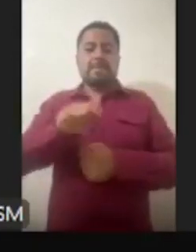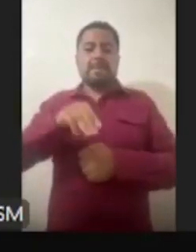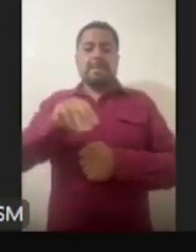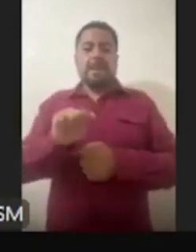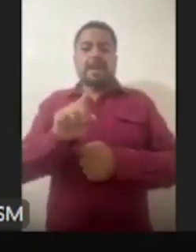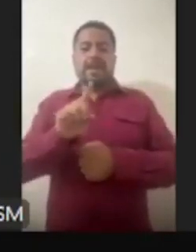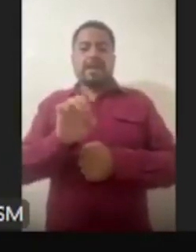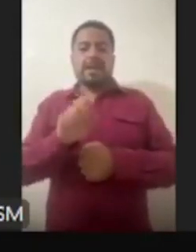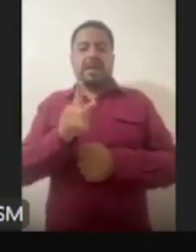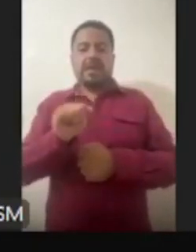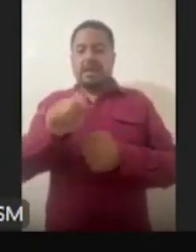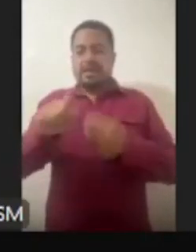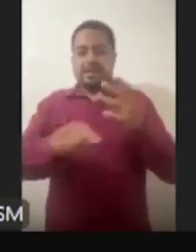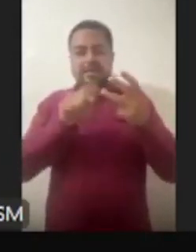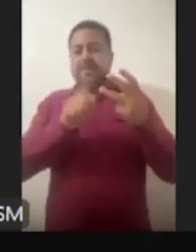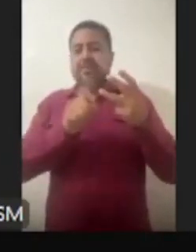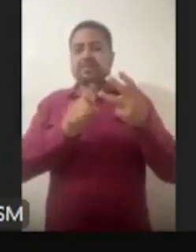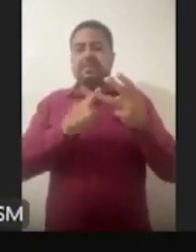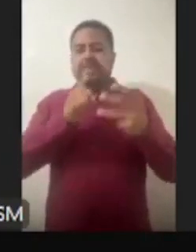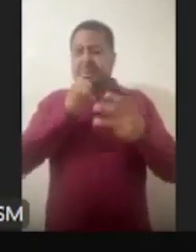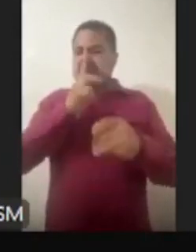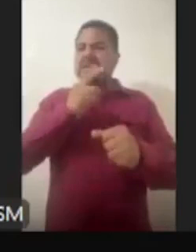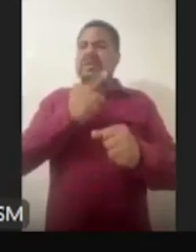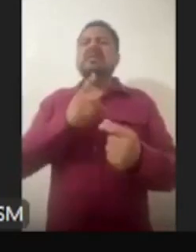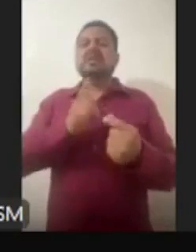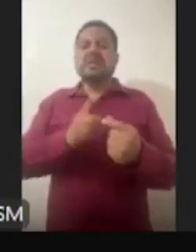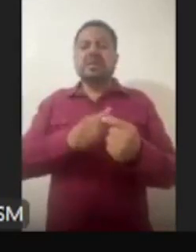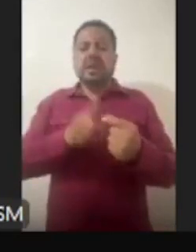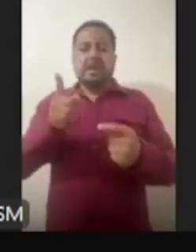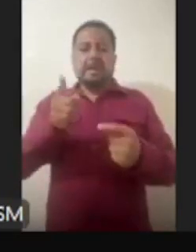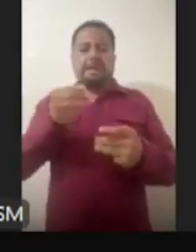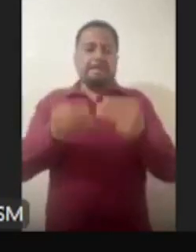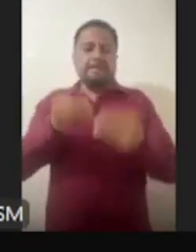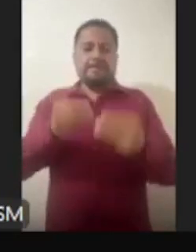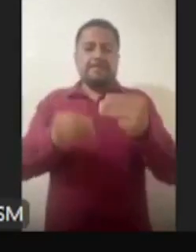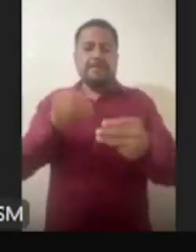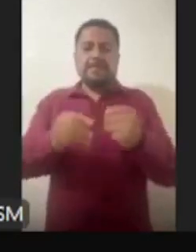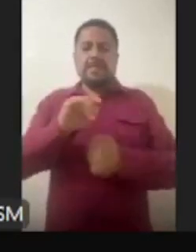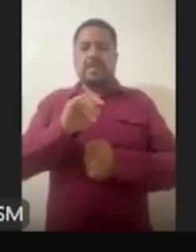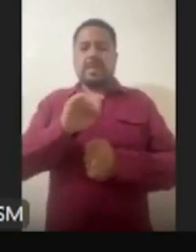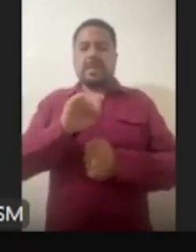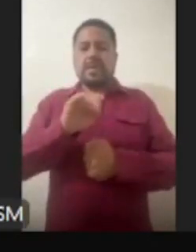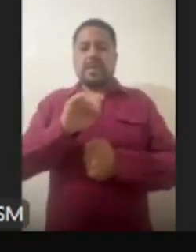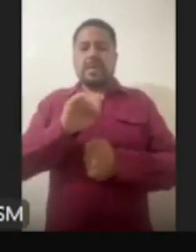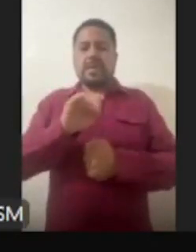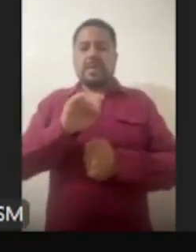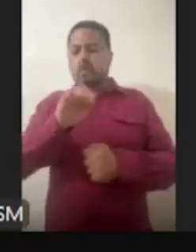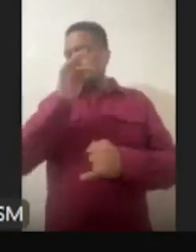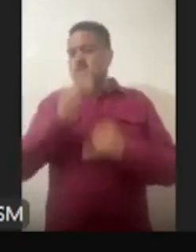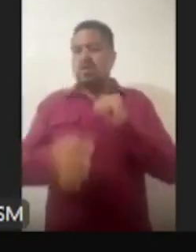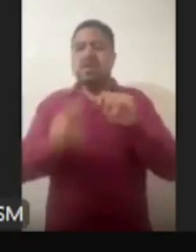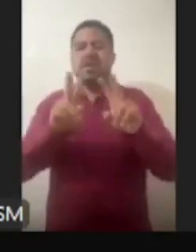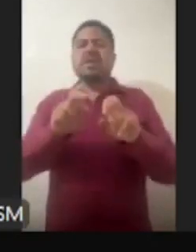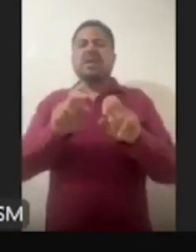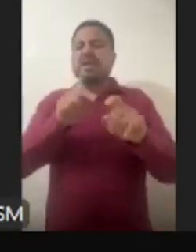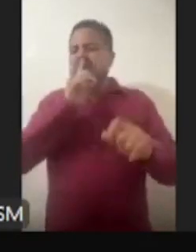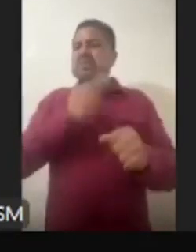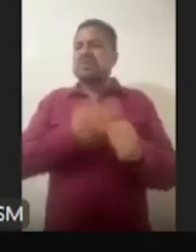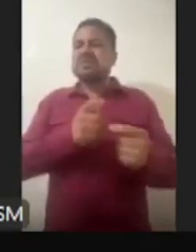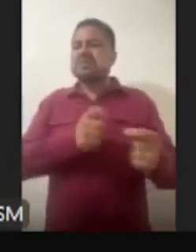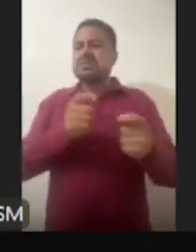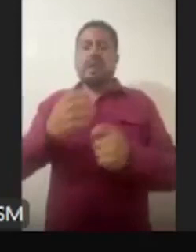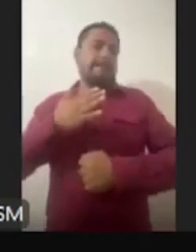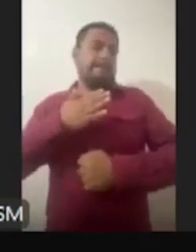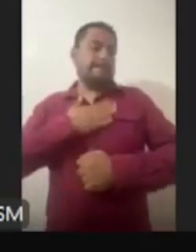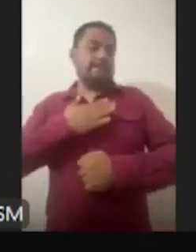tercer asunto fue turnado a la ponencia a cargo de la magistrada Hilda Rosa Delgado Brito y el último fue turnado a la ponencia a mi cargo.